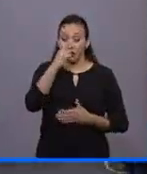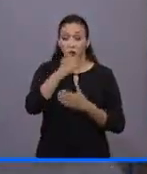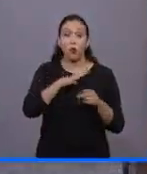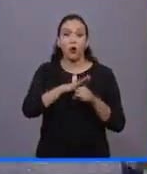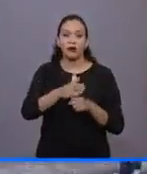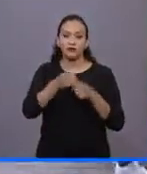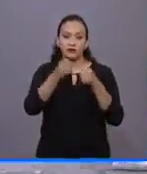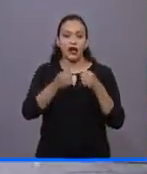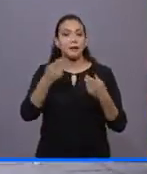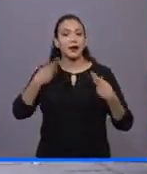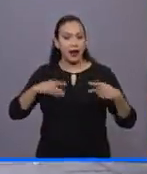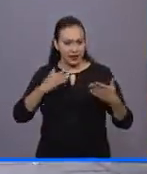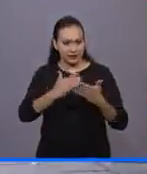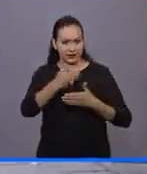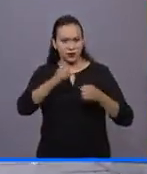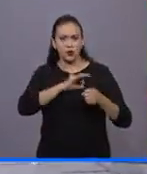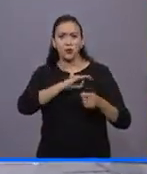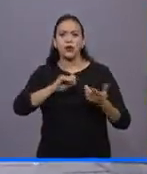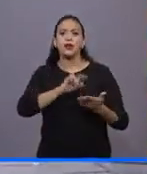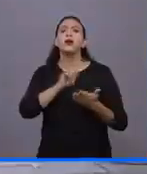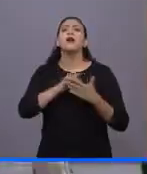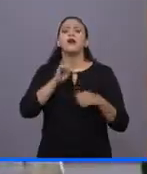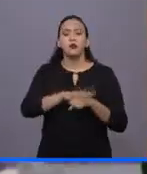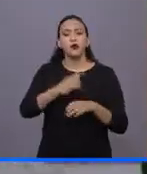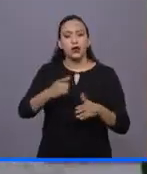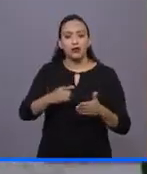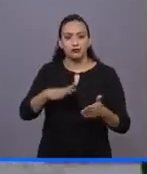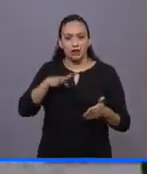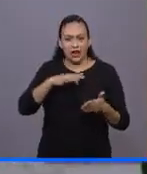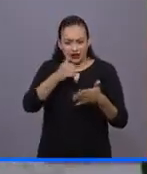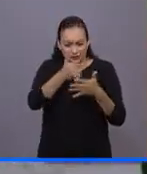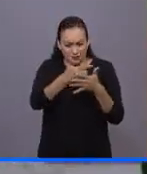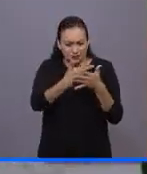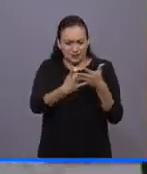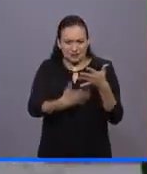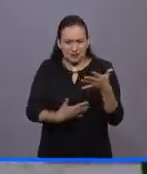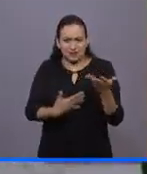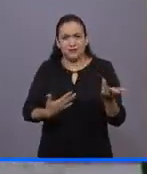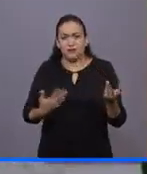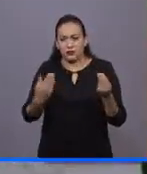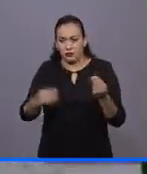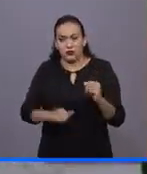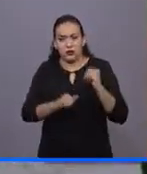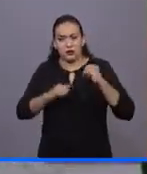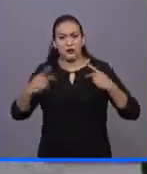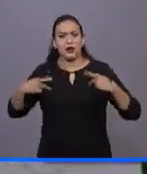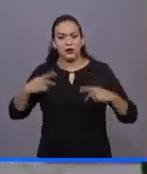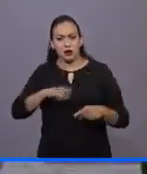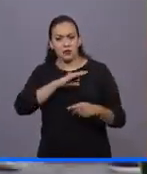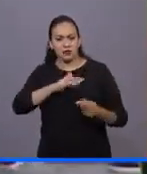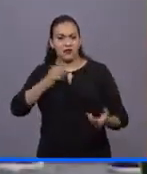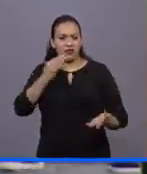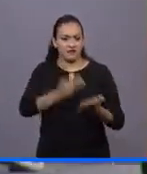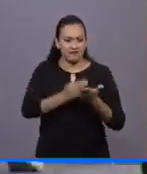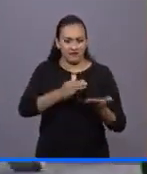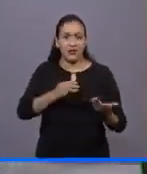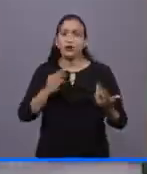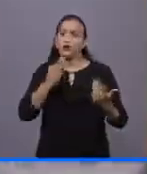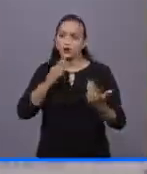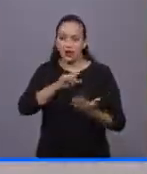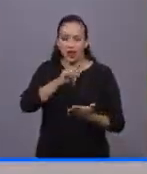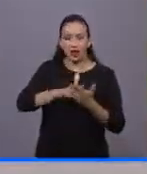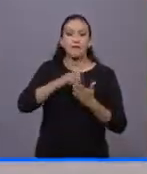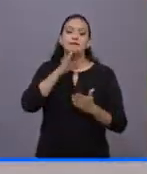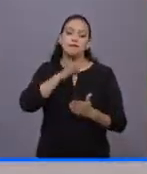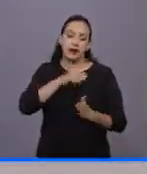de seguridad jurídica, ya que daban un amplio margen de discrecionalidad a la autoridad para interpretar diversas normas.